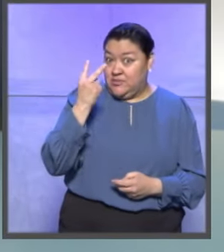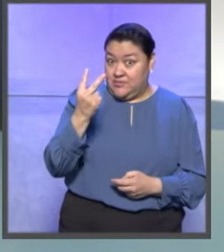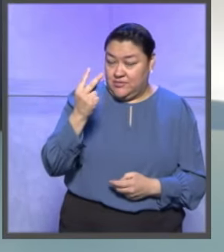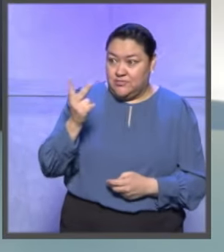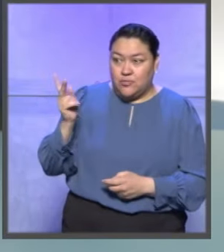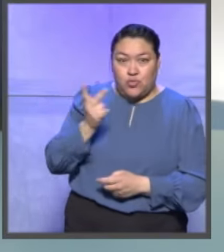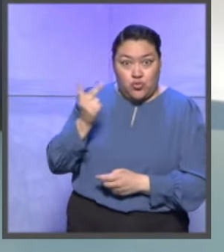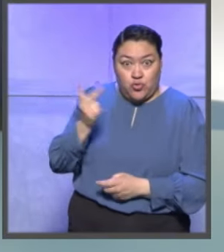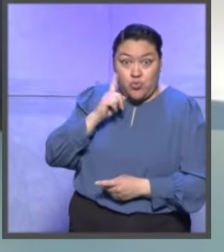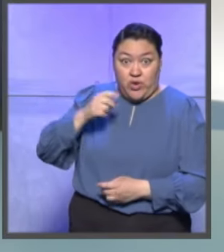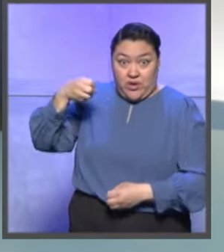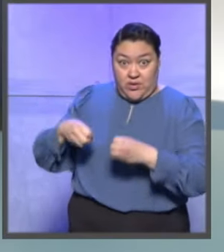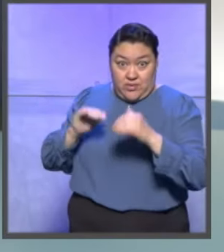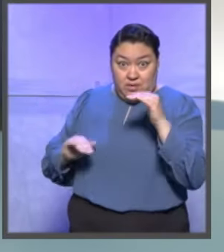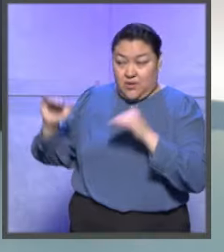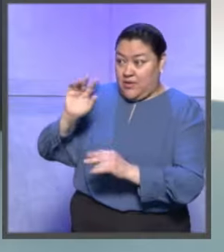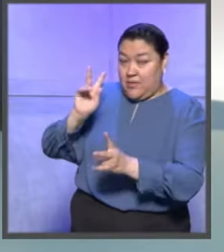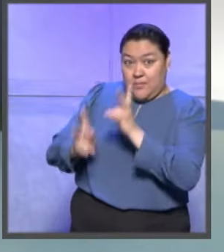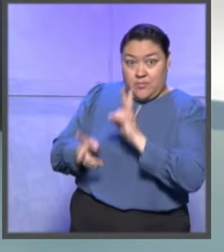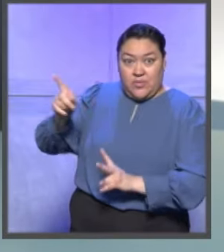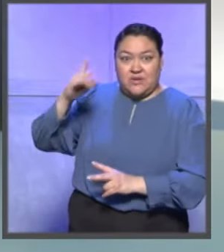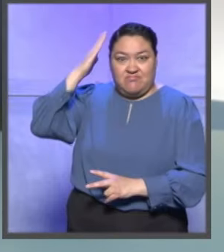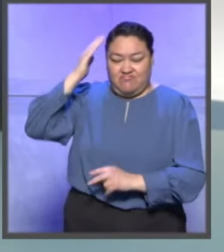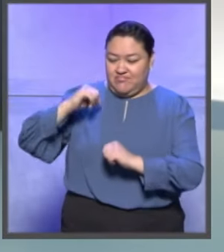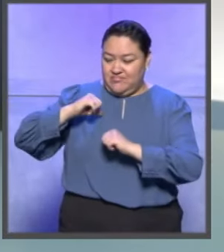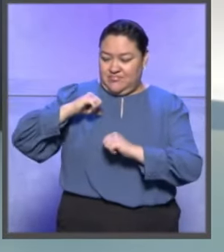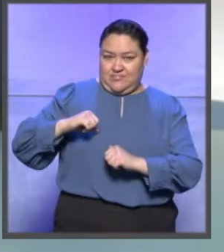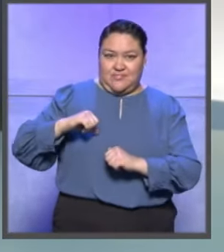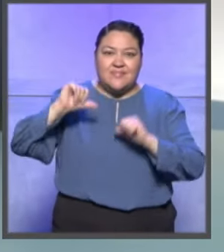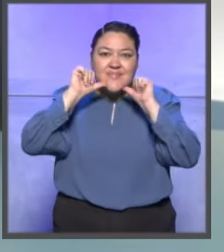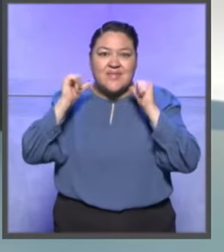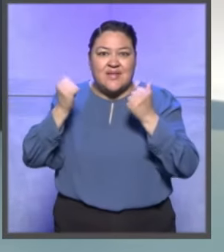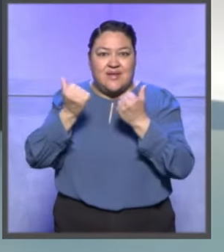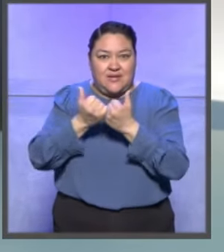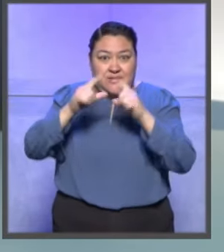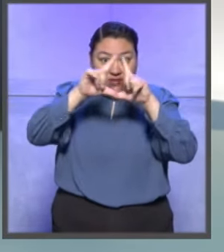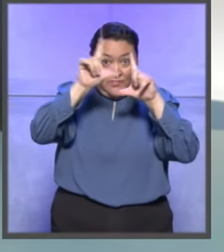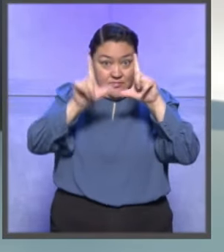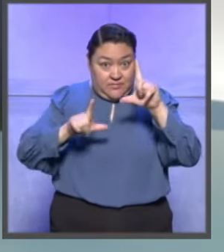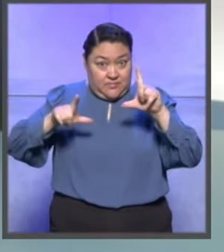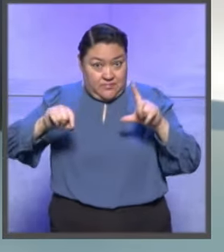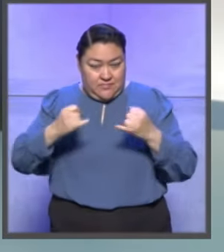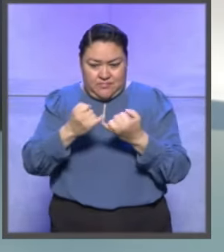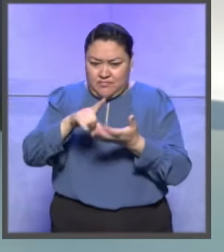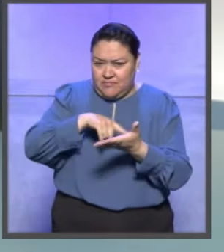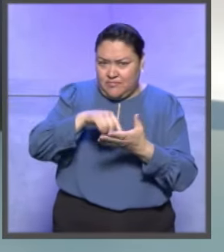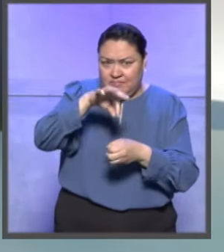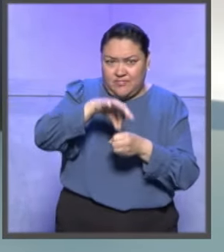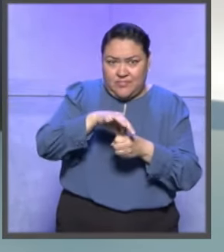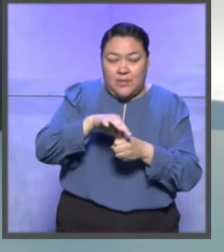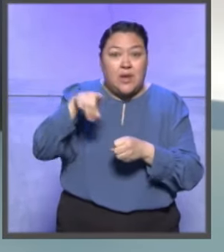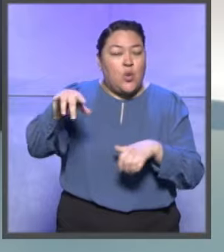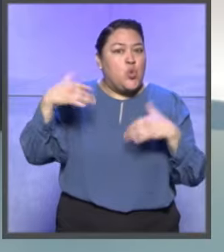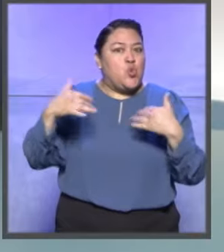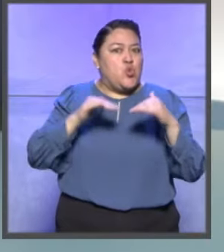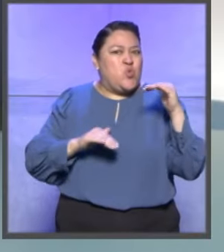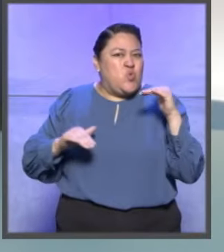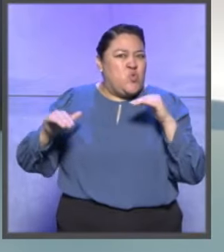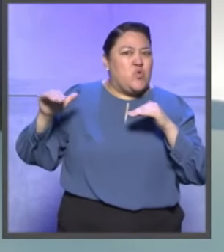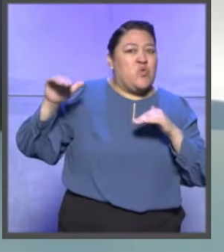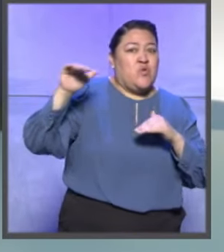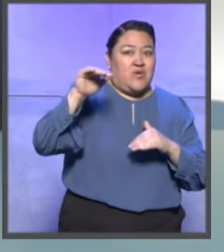mujeres, dos magistradas, que encabezan las asociaciones de magistradas y magistrados electorales más